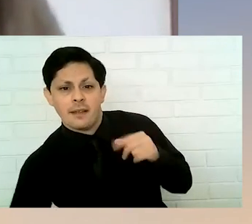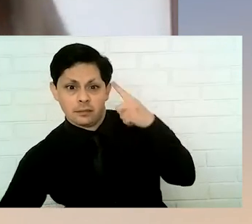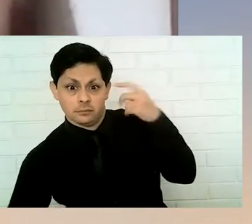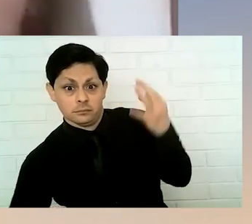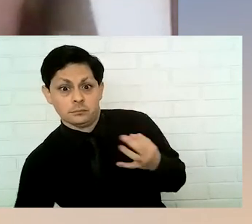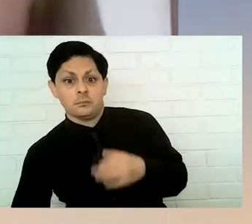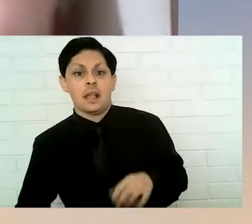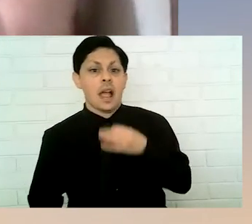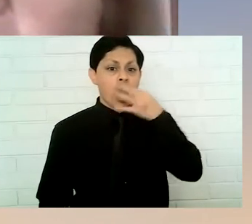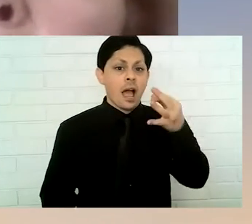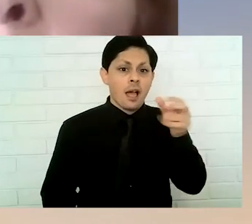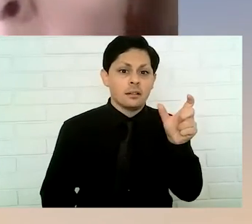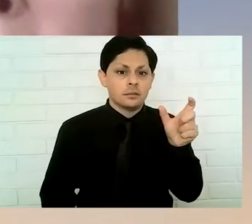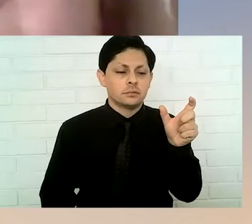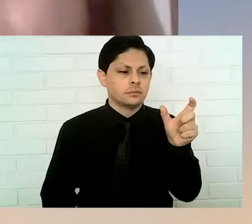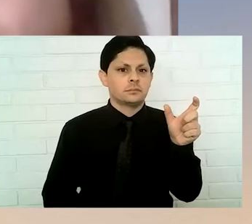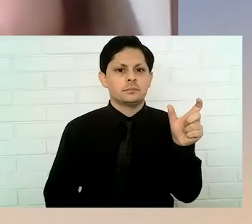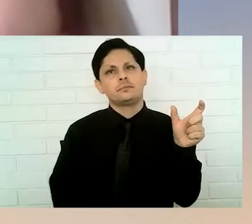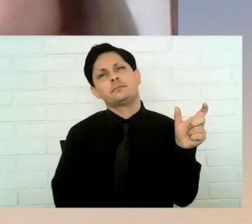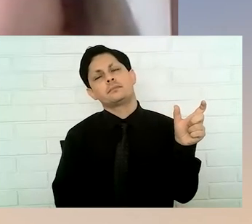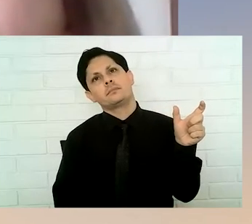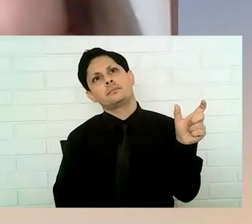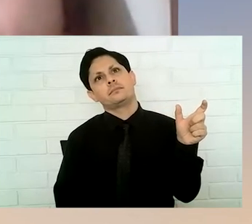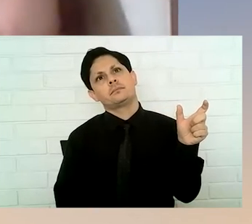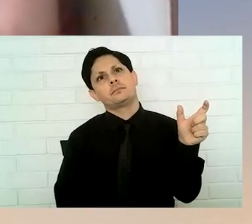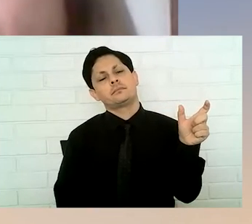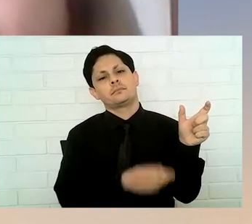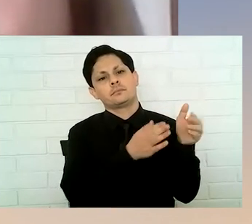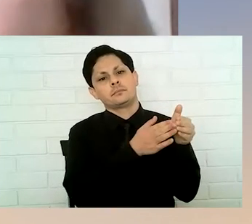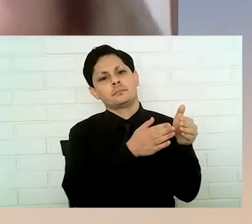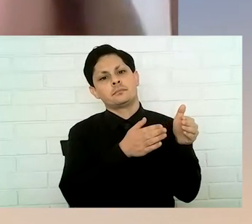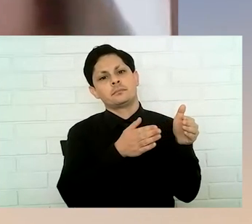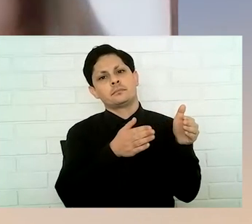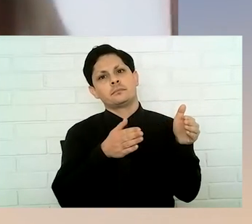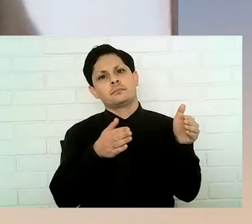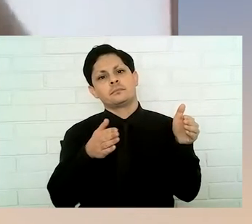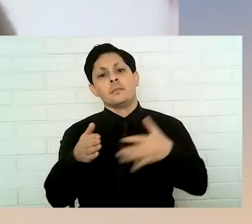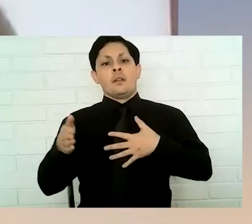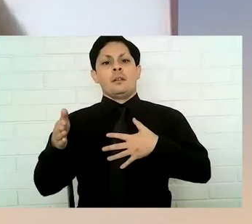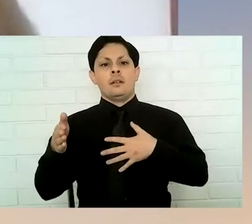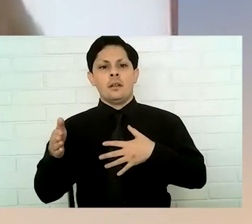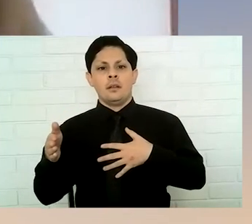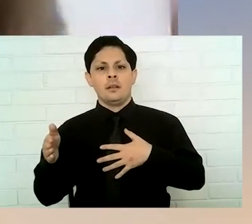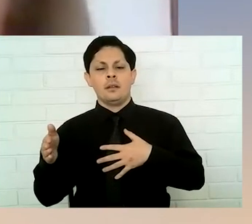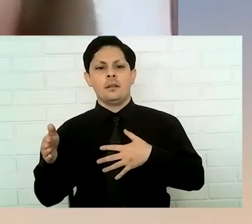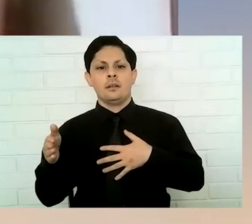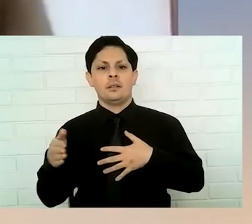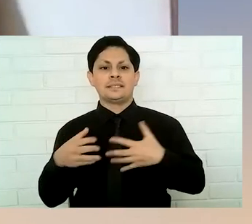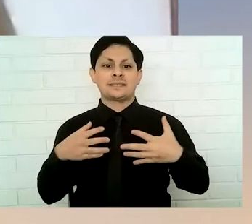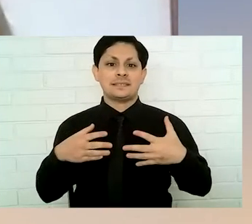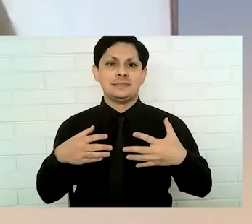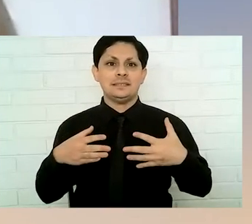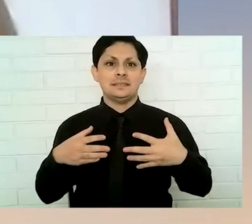mitad de la palabra y esperaba hasta que me atendía nuevamente para terminar, por ejemplo. O a la mitad del gesto y